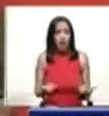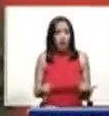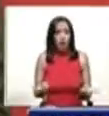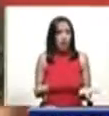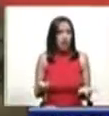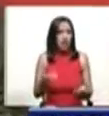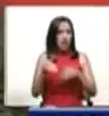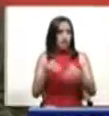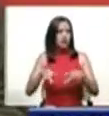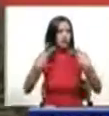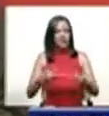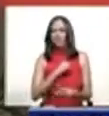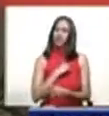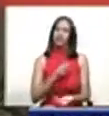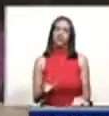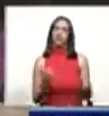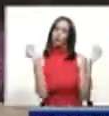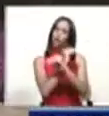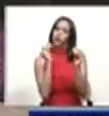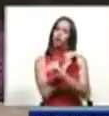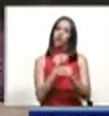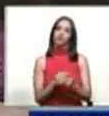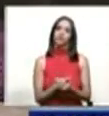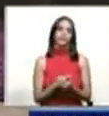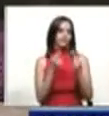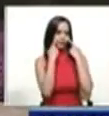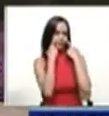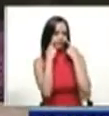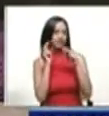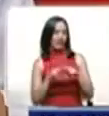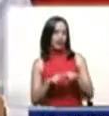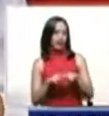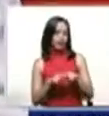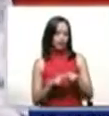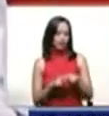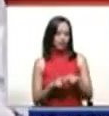desconocer. ¿Hasta cuándo? Mira, fíjate esto. Ellos están jugando